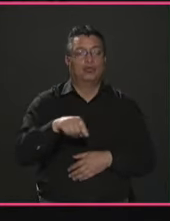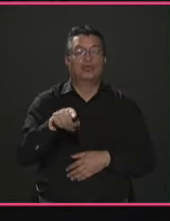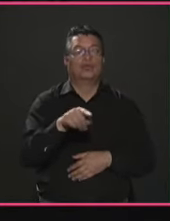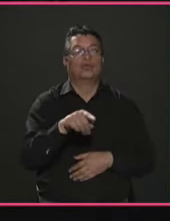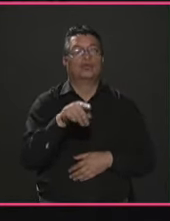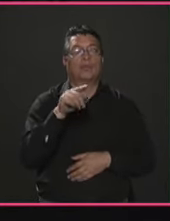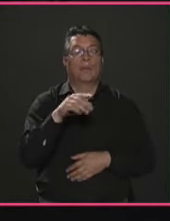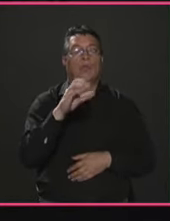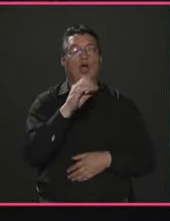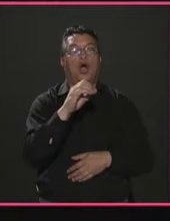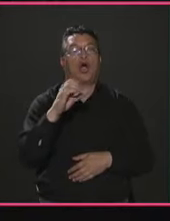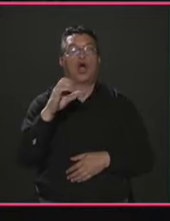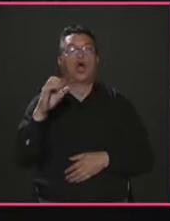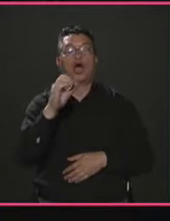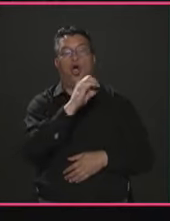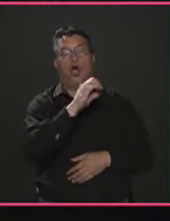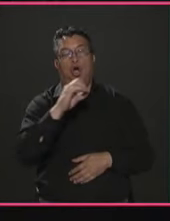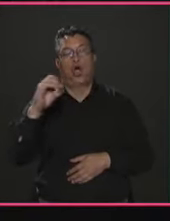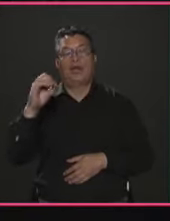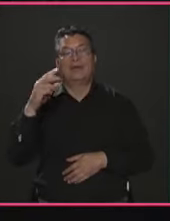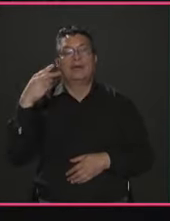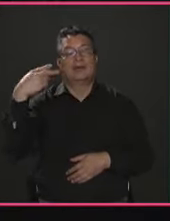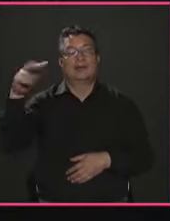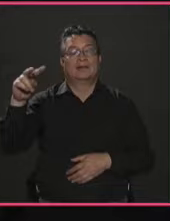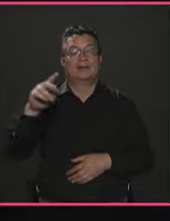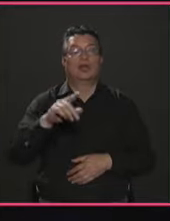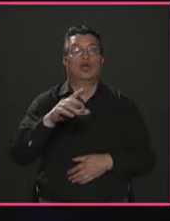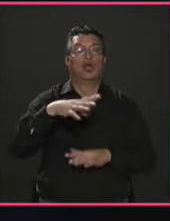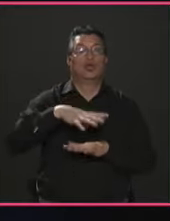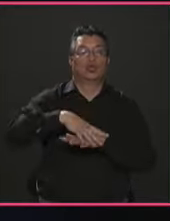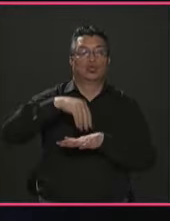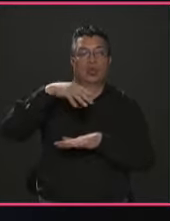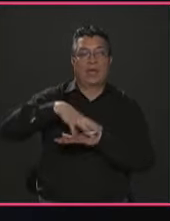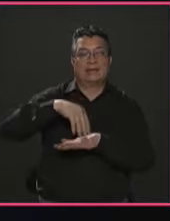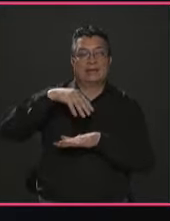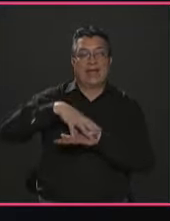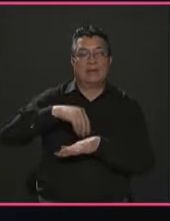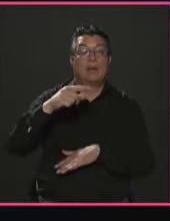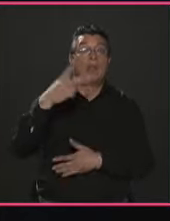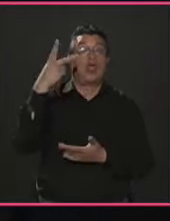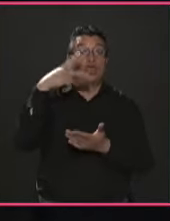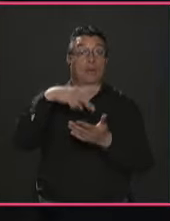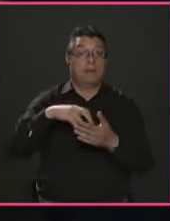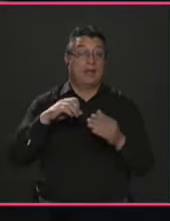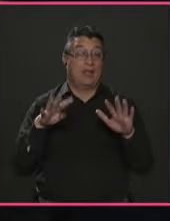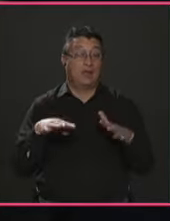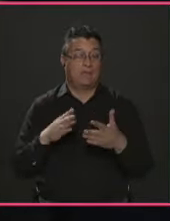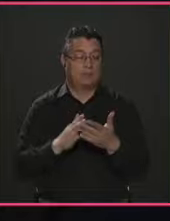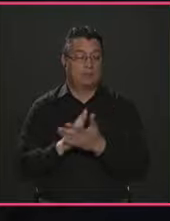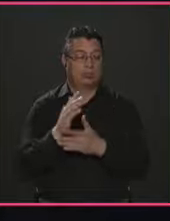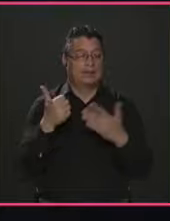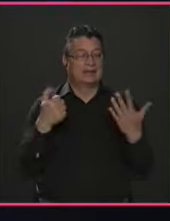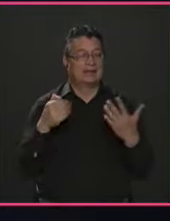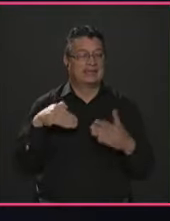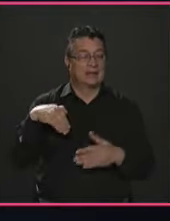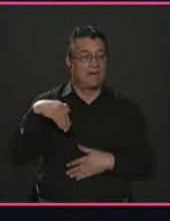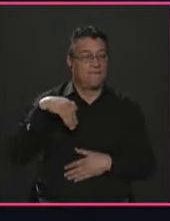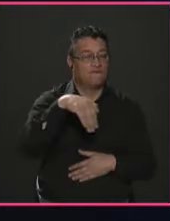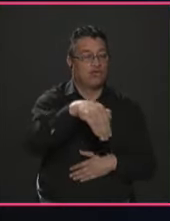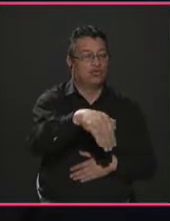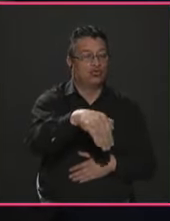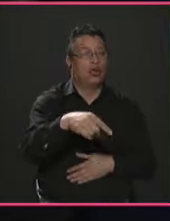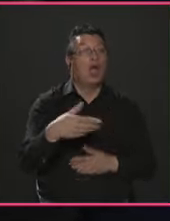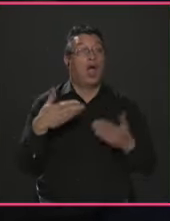el oeste de Suecia empezó en 2019 con 60 buses Hoy